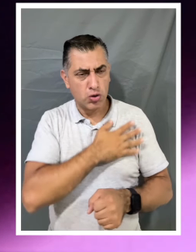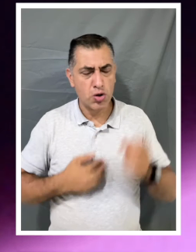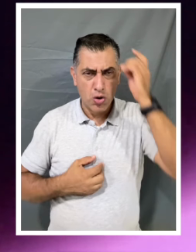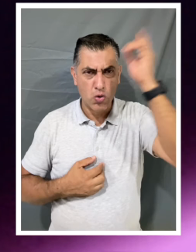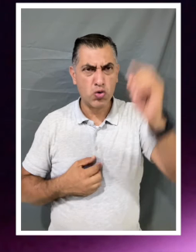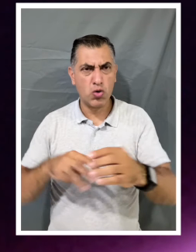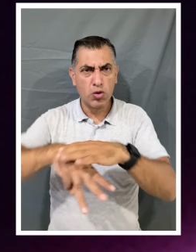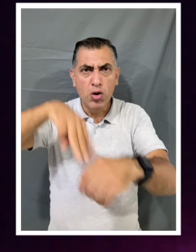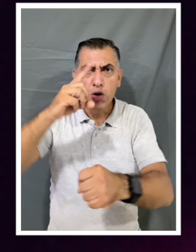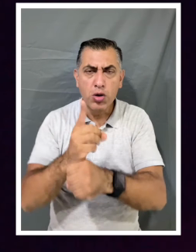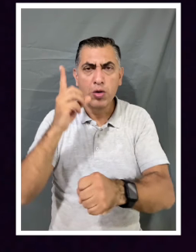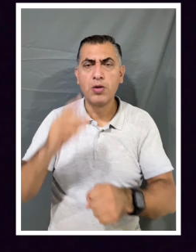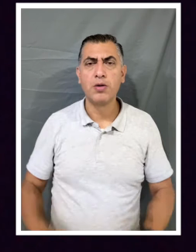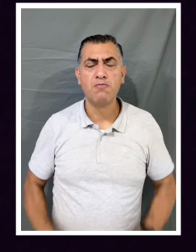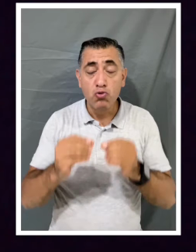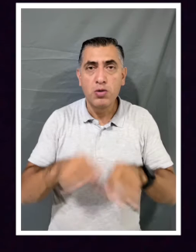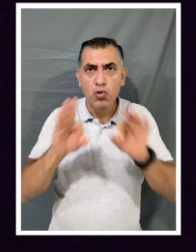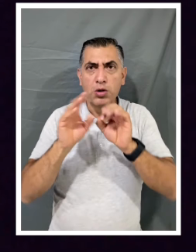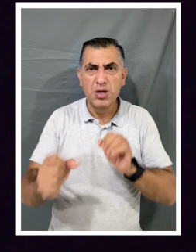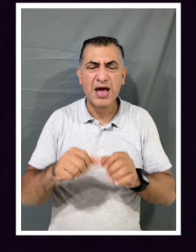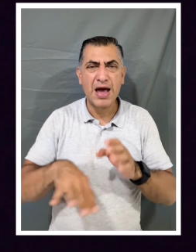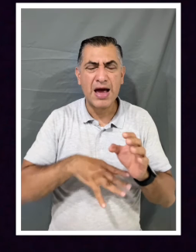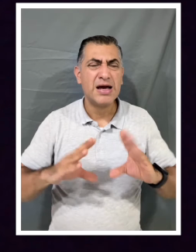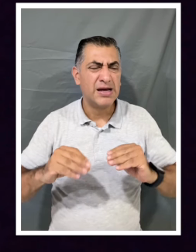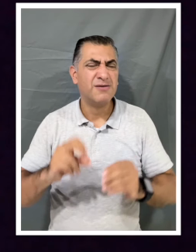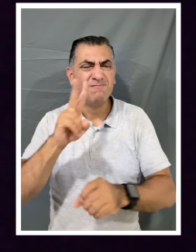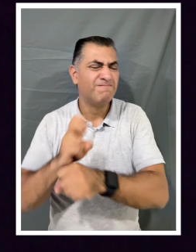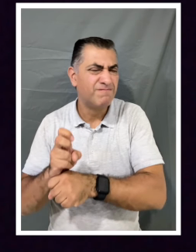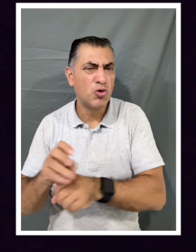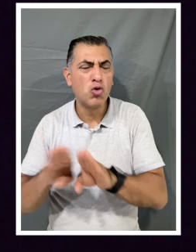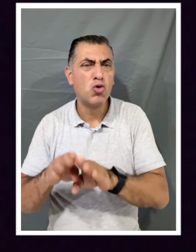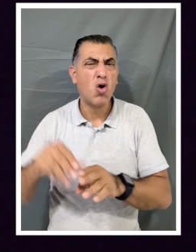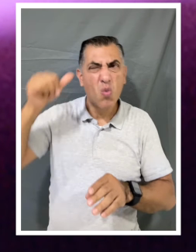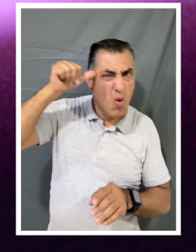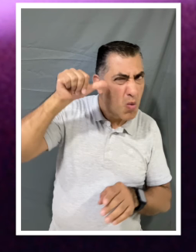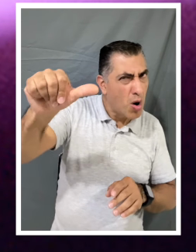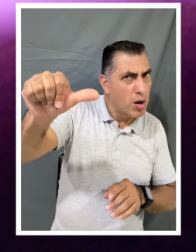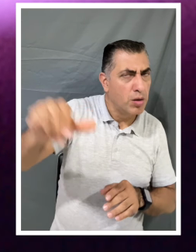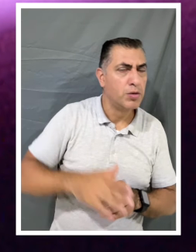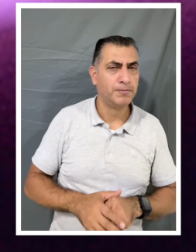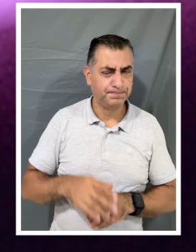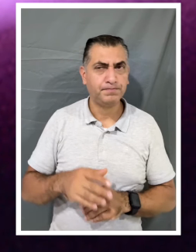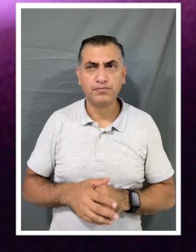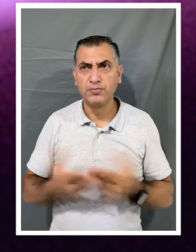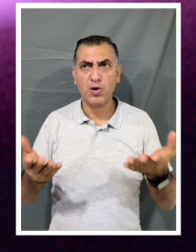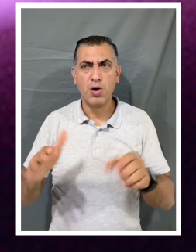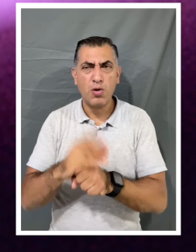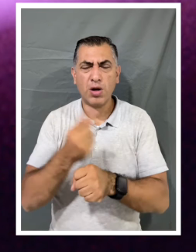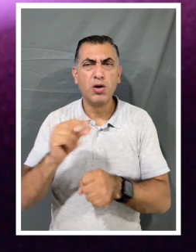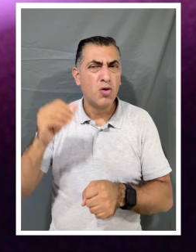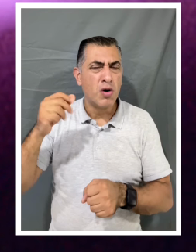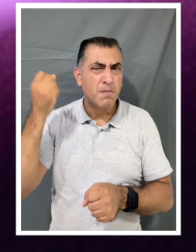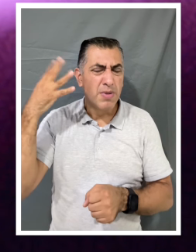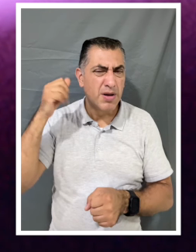la Trinidad es importante eso y hay doctrinas secundarias como el Apocalipsis Mira sabes por qué no predicamos tan